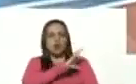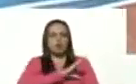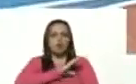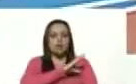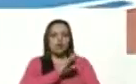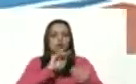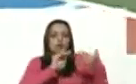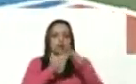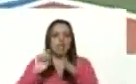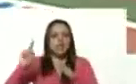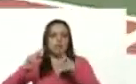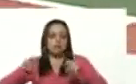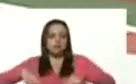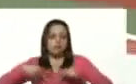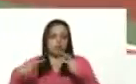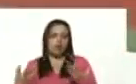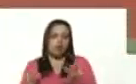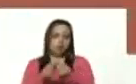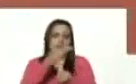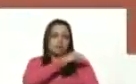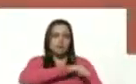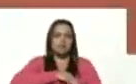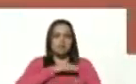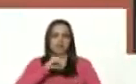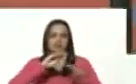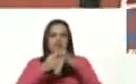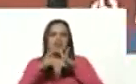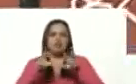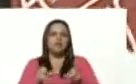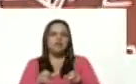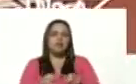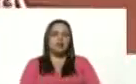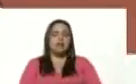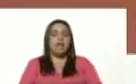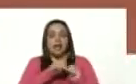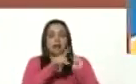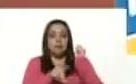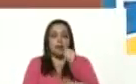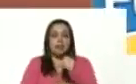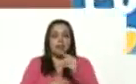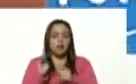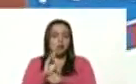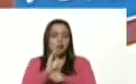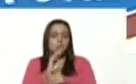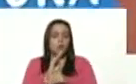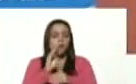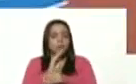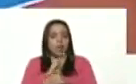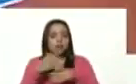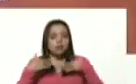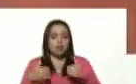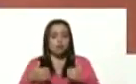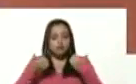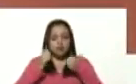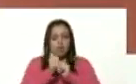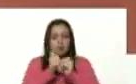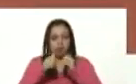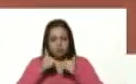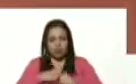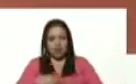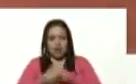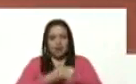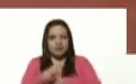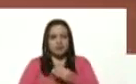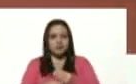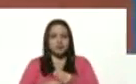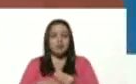con la gran misión Barrio Nuevo, Barrio Tricolor, el parque biosaludable La Bomba. Hemos rehabilitado nuestro barrio adentro. Y aquí estamos, presidente,